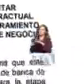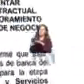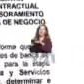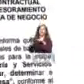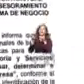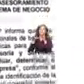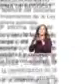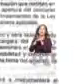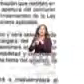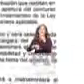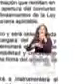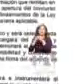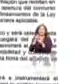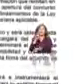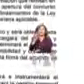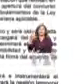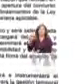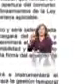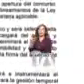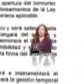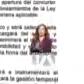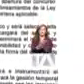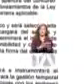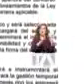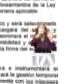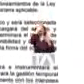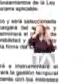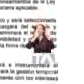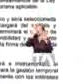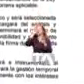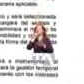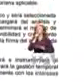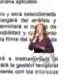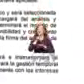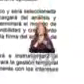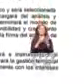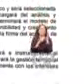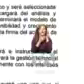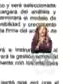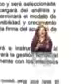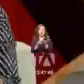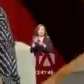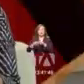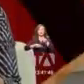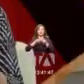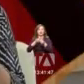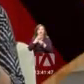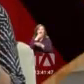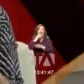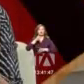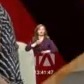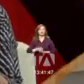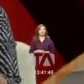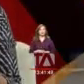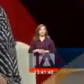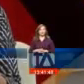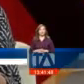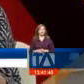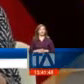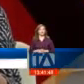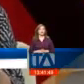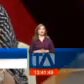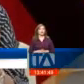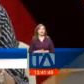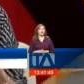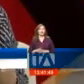23 bancas de inversión para que hagan las propuestas que permitan encontrar el modelo óptimo de inversión. Esto no es la venta de